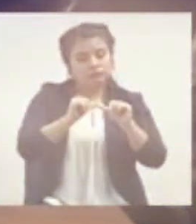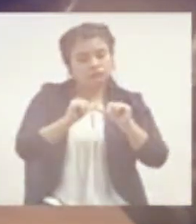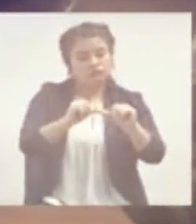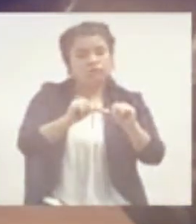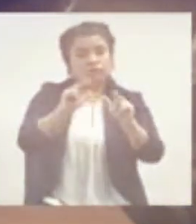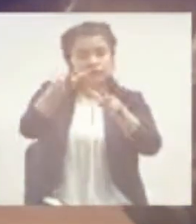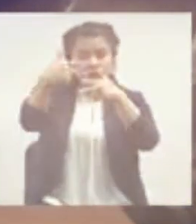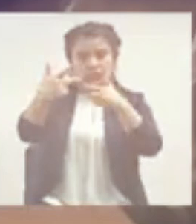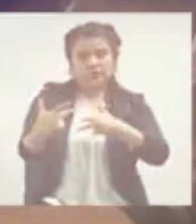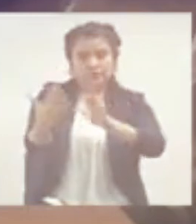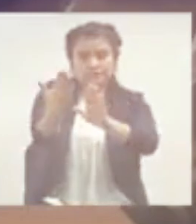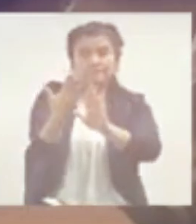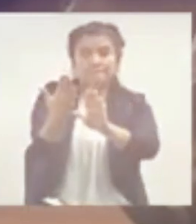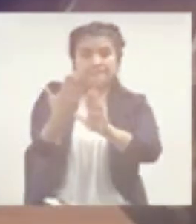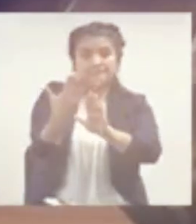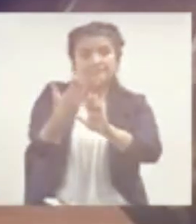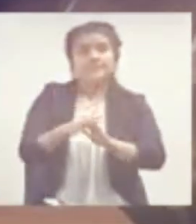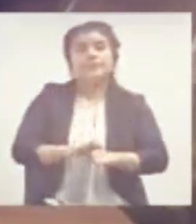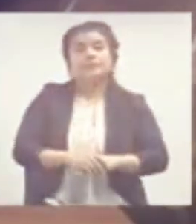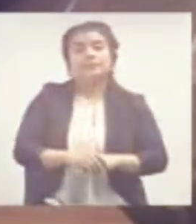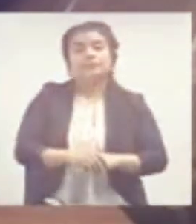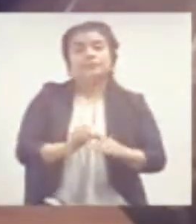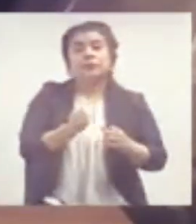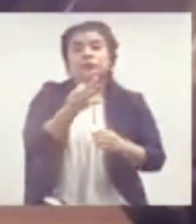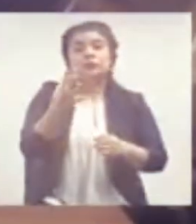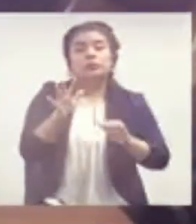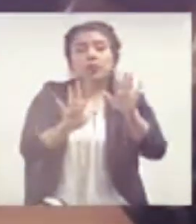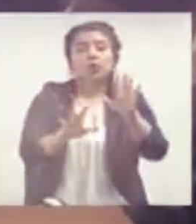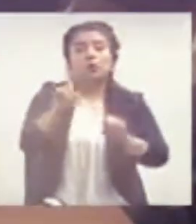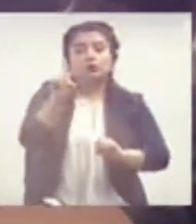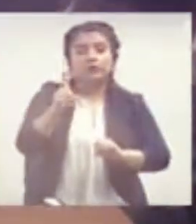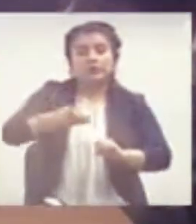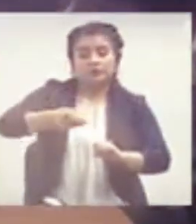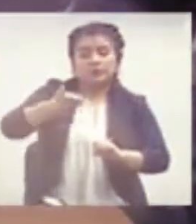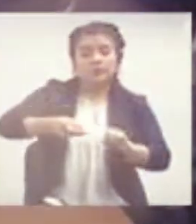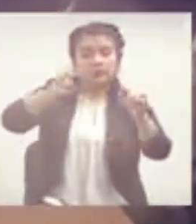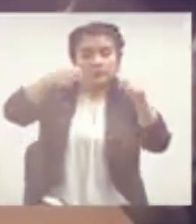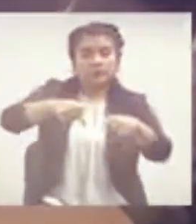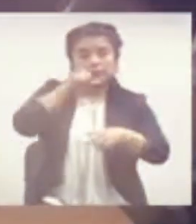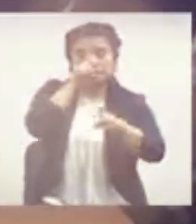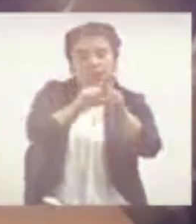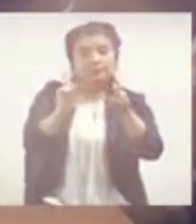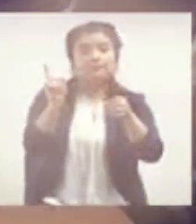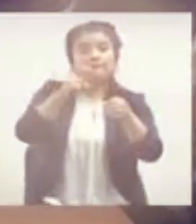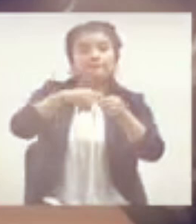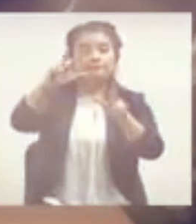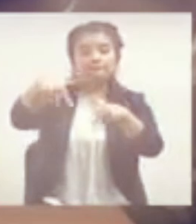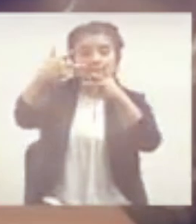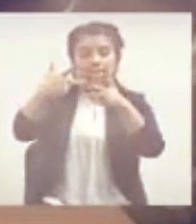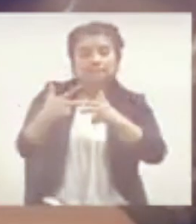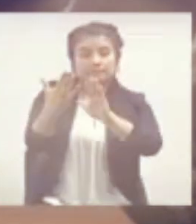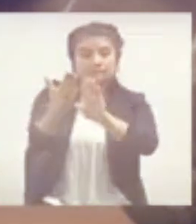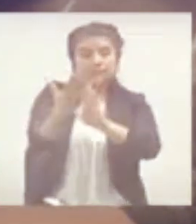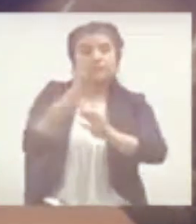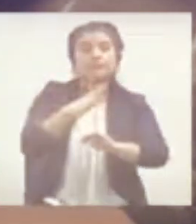virtual y presencial, y con un número de 11 integrantes al momento, incluyendo la participación virtual y presencial, pues